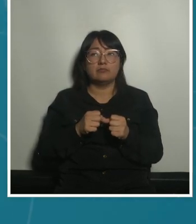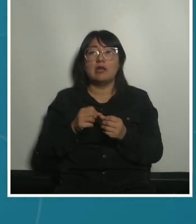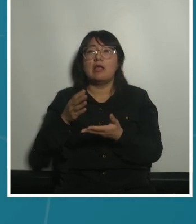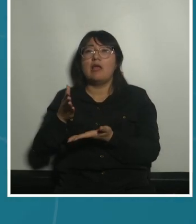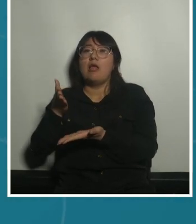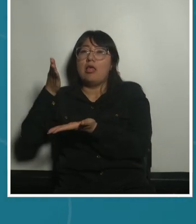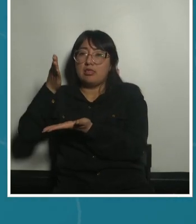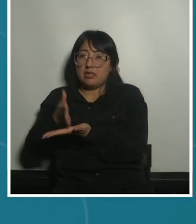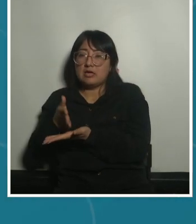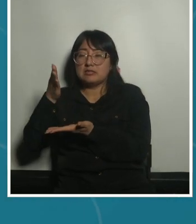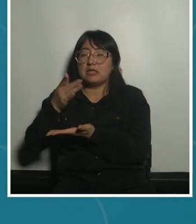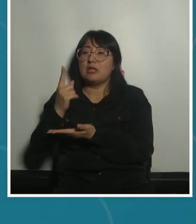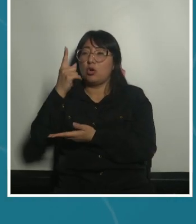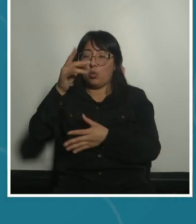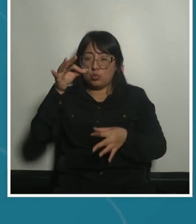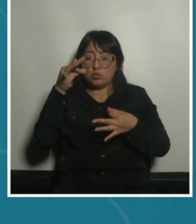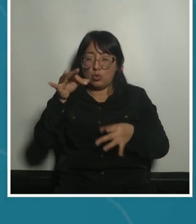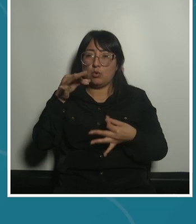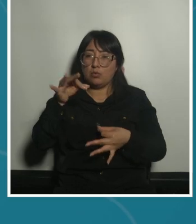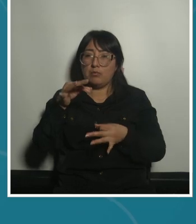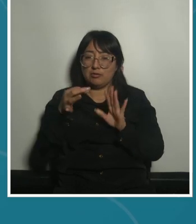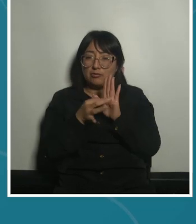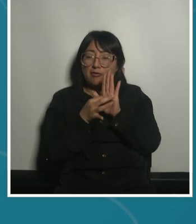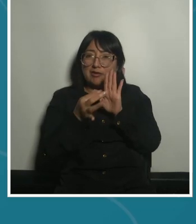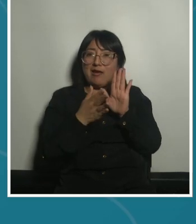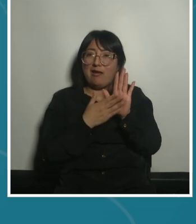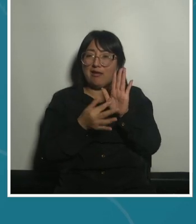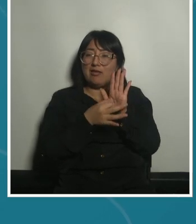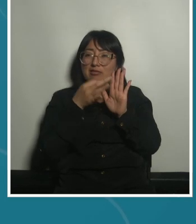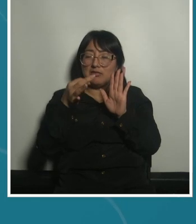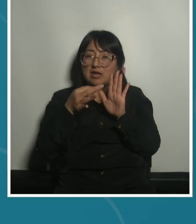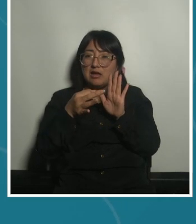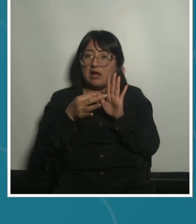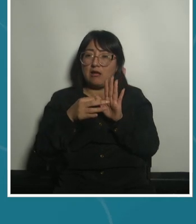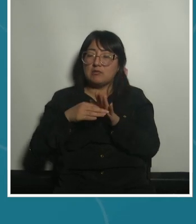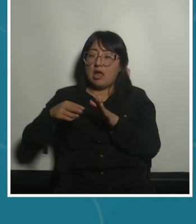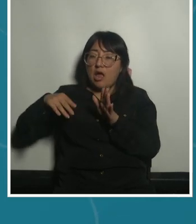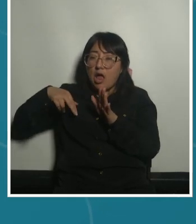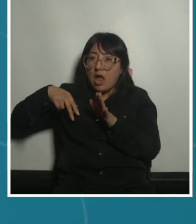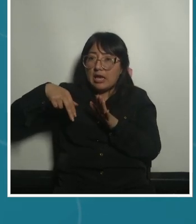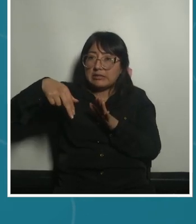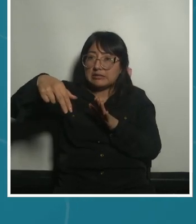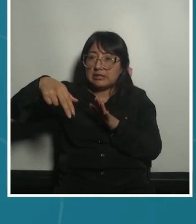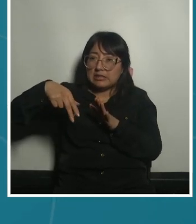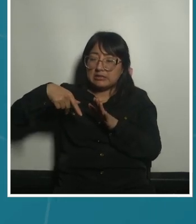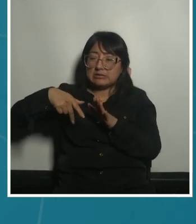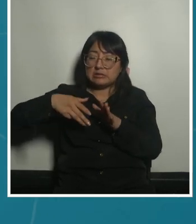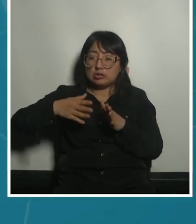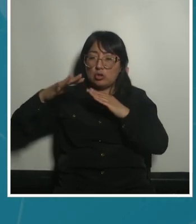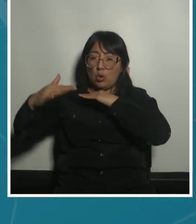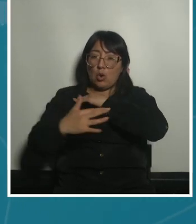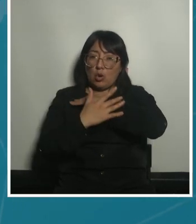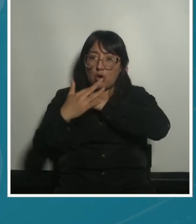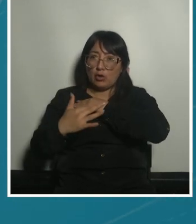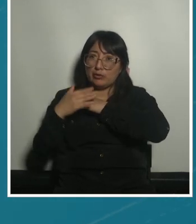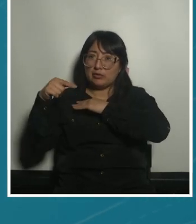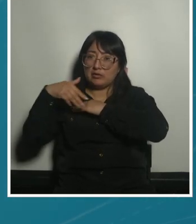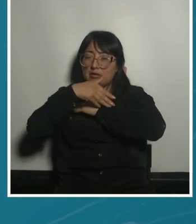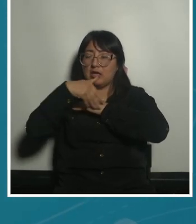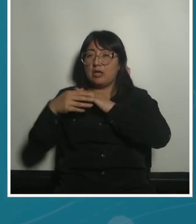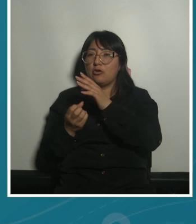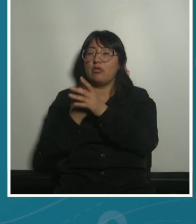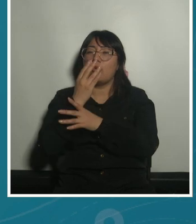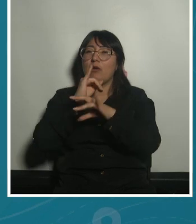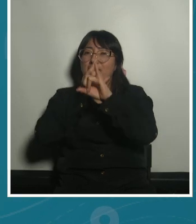decisiones un documento que diga el tránsito de zona costera, de borde costero a zona costera, sobre la base de nuevos